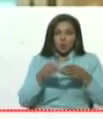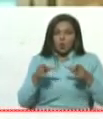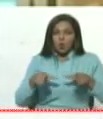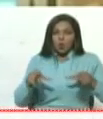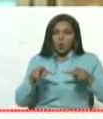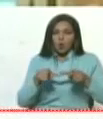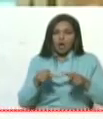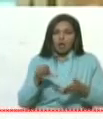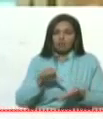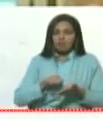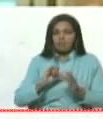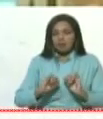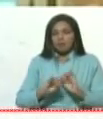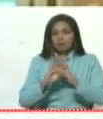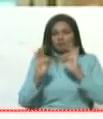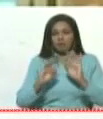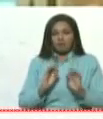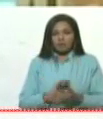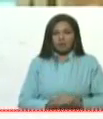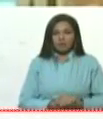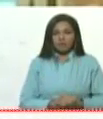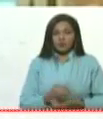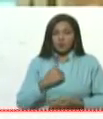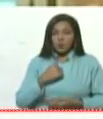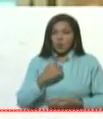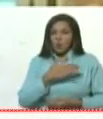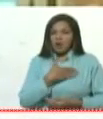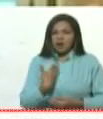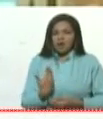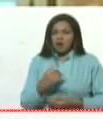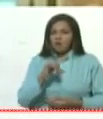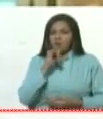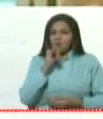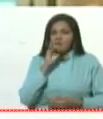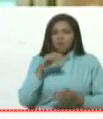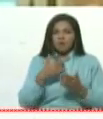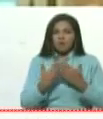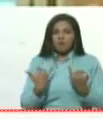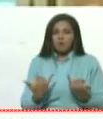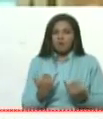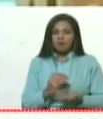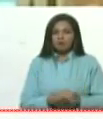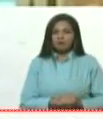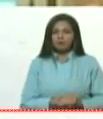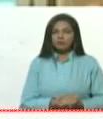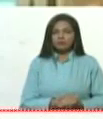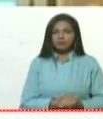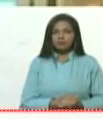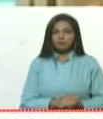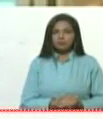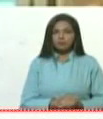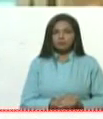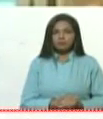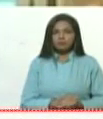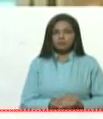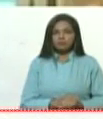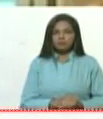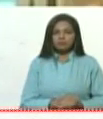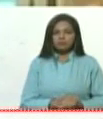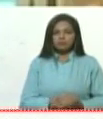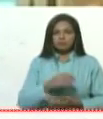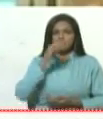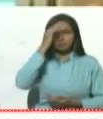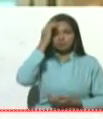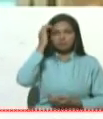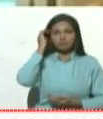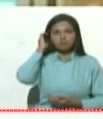ciudades. Igualmente, quiero anunciar que he